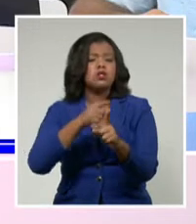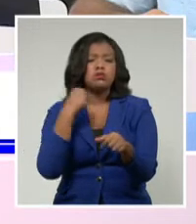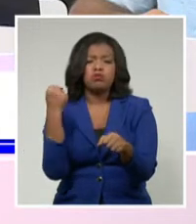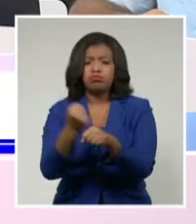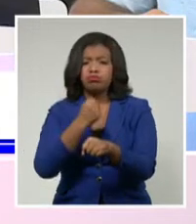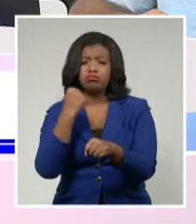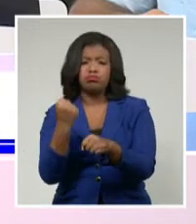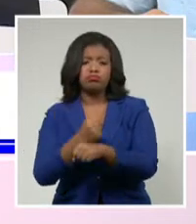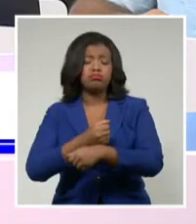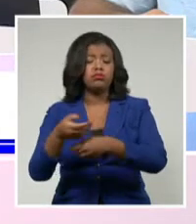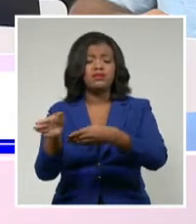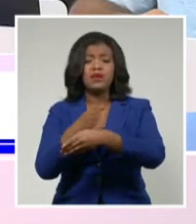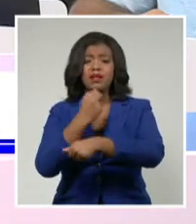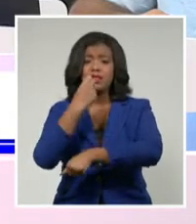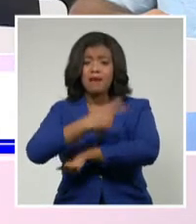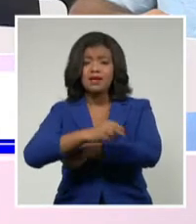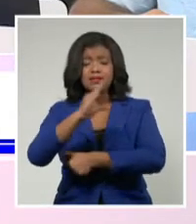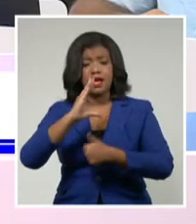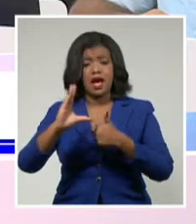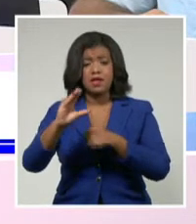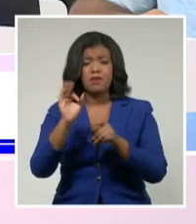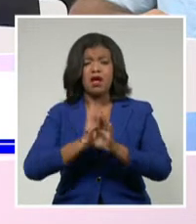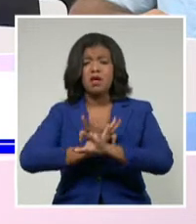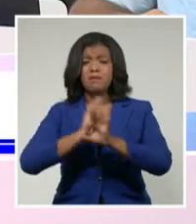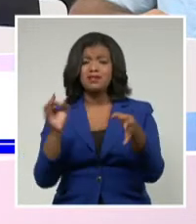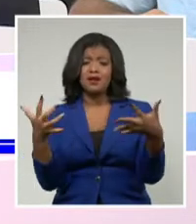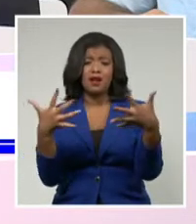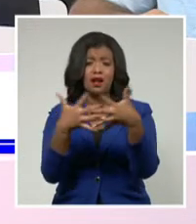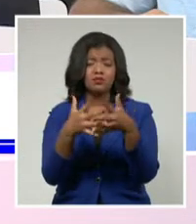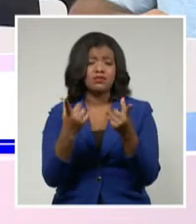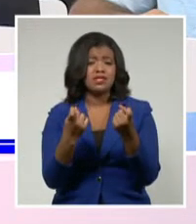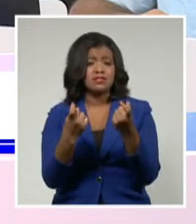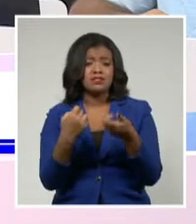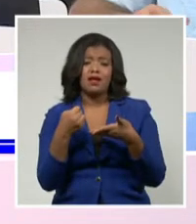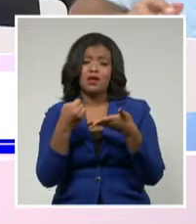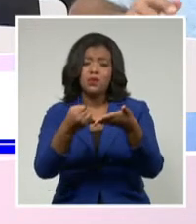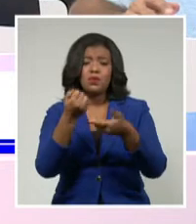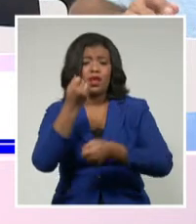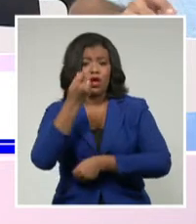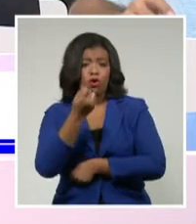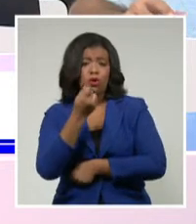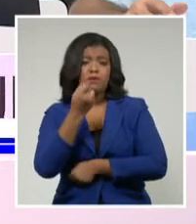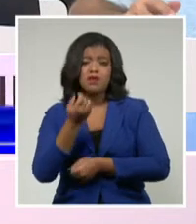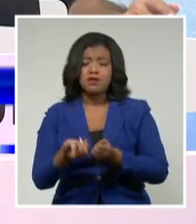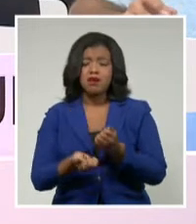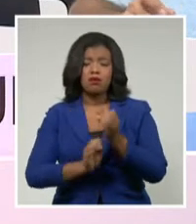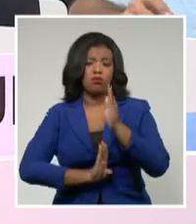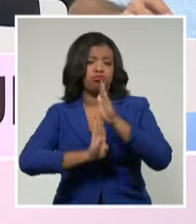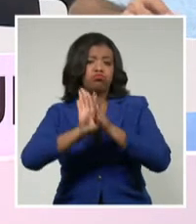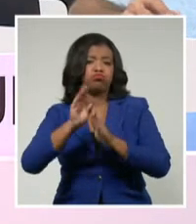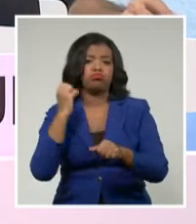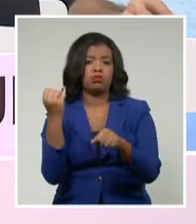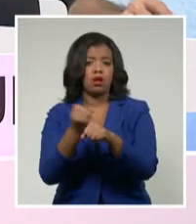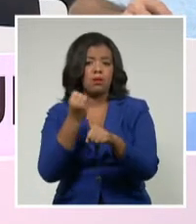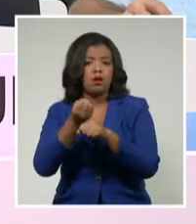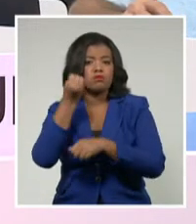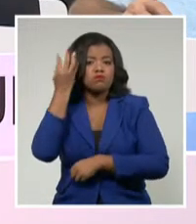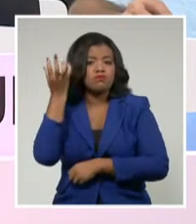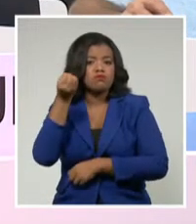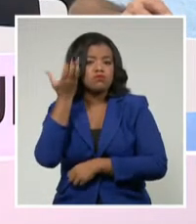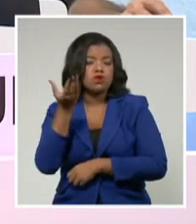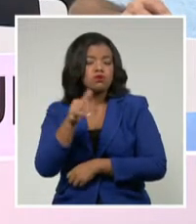países caribeños, especialmente en relación a las necesidades de financiamiento, de aumentar la resiliencia y de crear capacidades